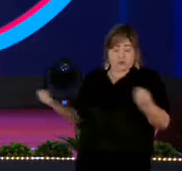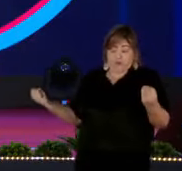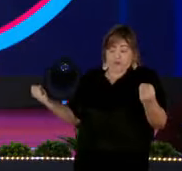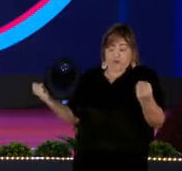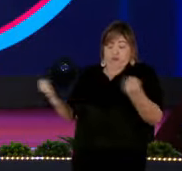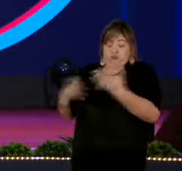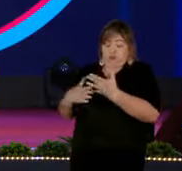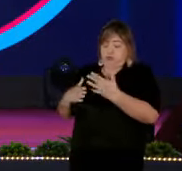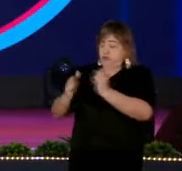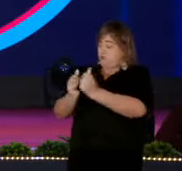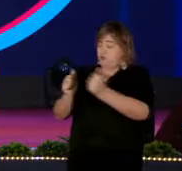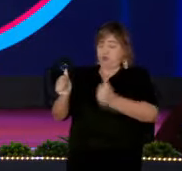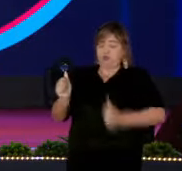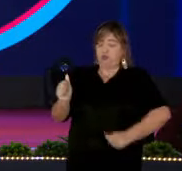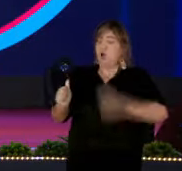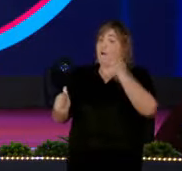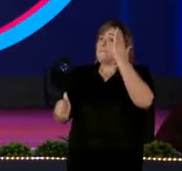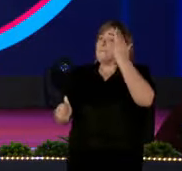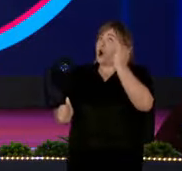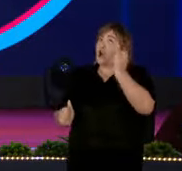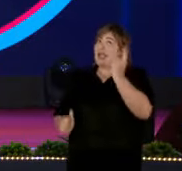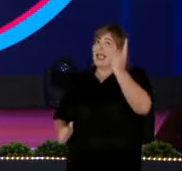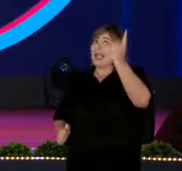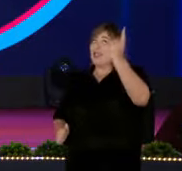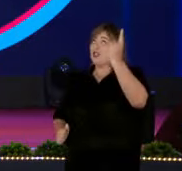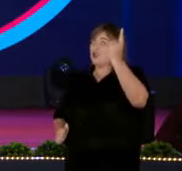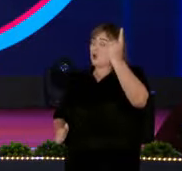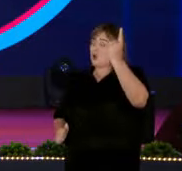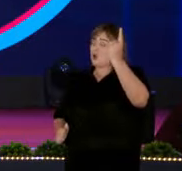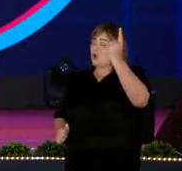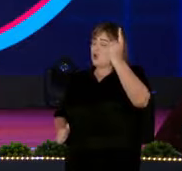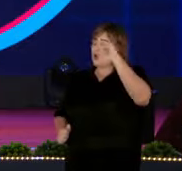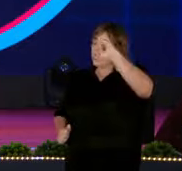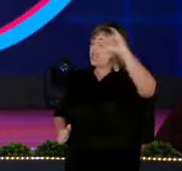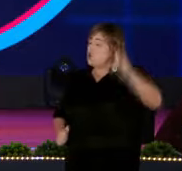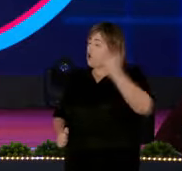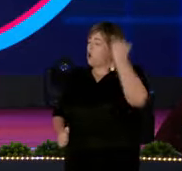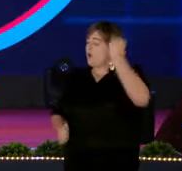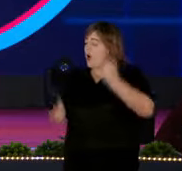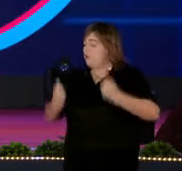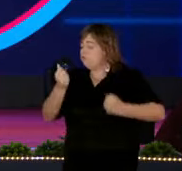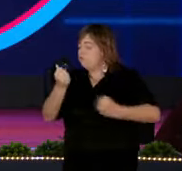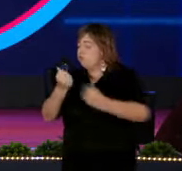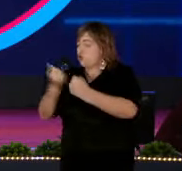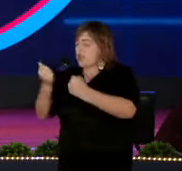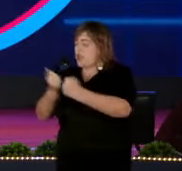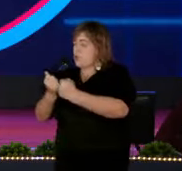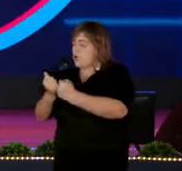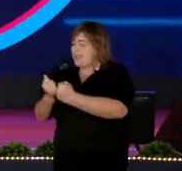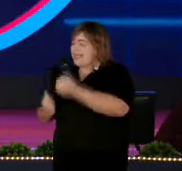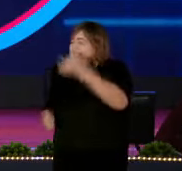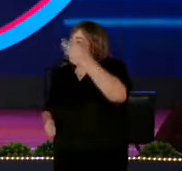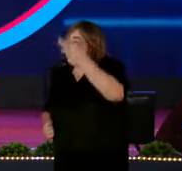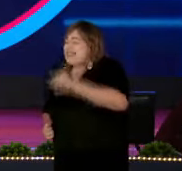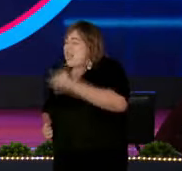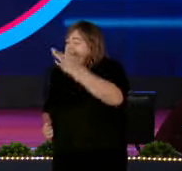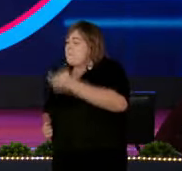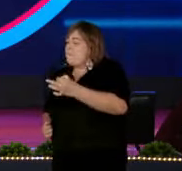desmayes, porque yo, Jehová tu Dios, estaré contigo en donde quiera que tú